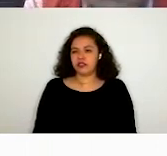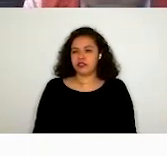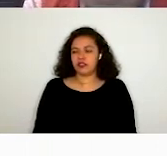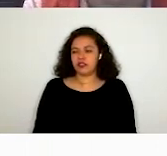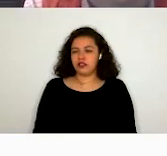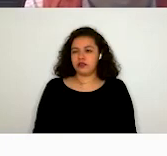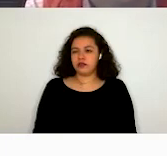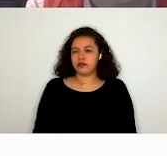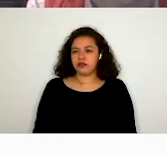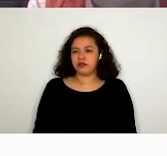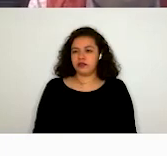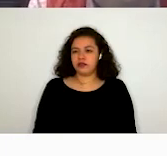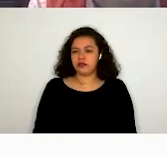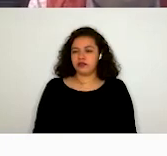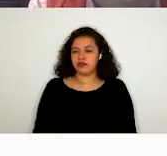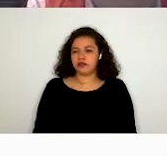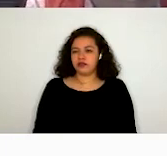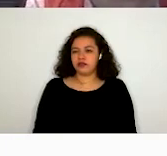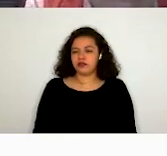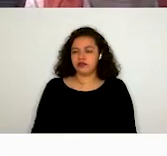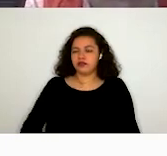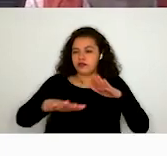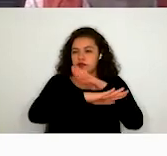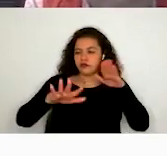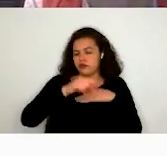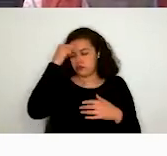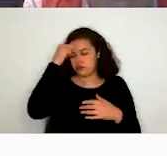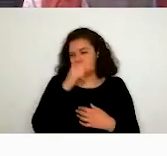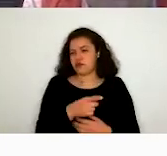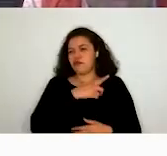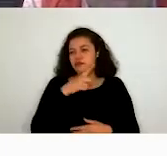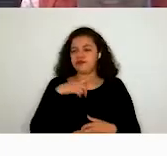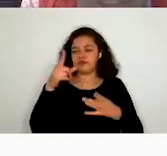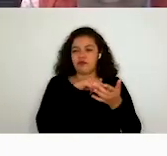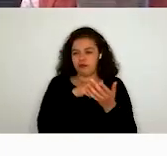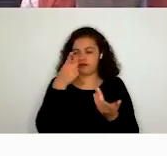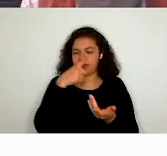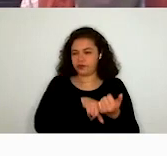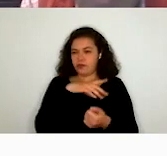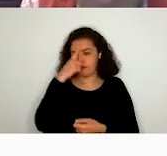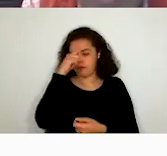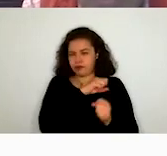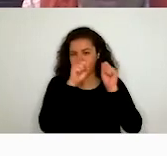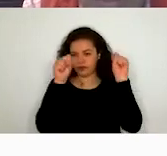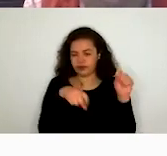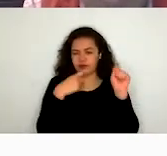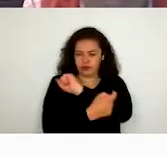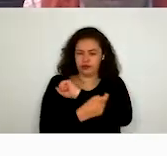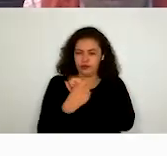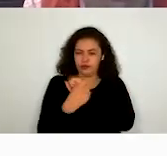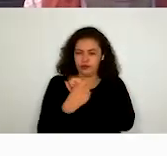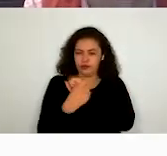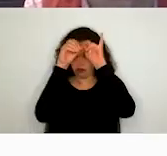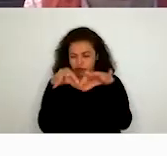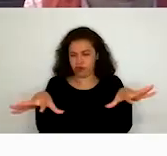¿Qué más nos dicen los términos de referencia? Los inmuebles o áreas que lo integran y que cuenten con sistemas automáticos de supresión podrán